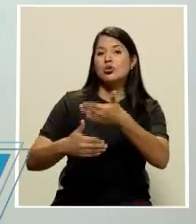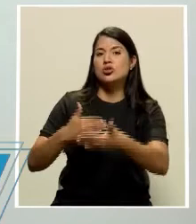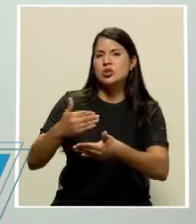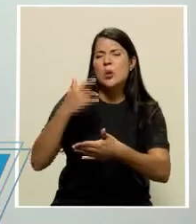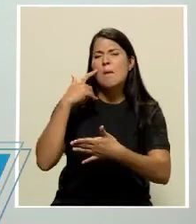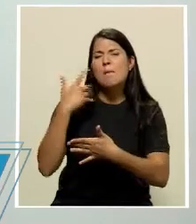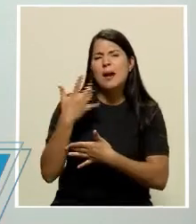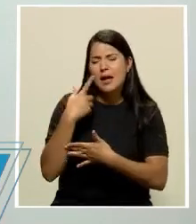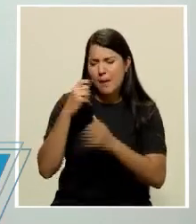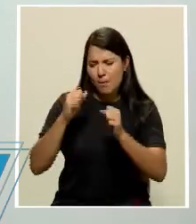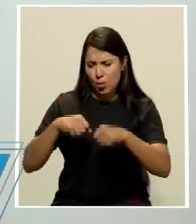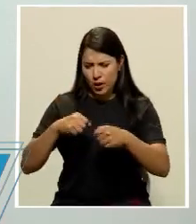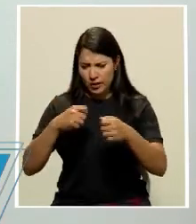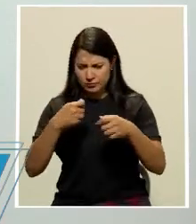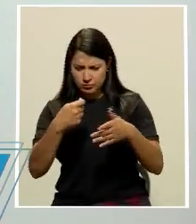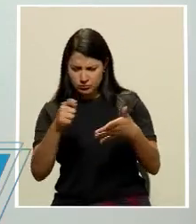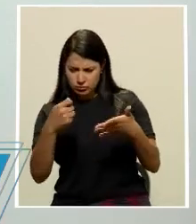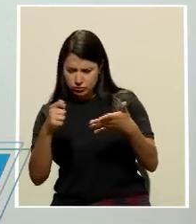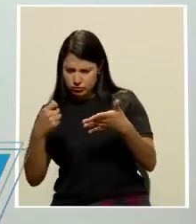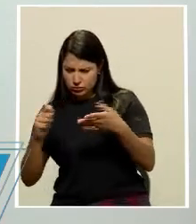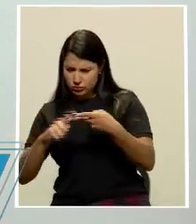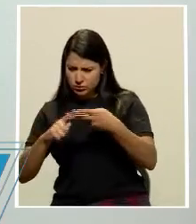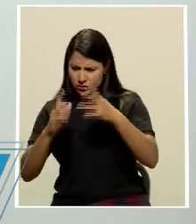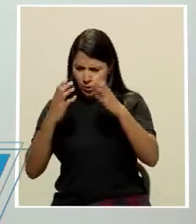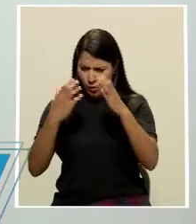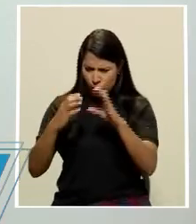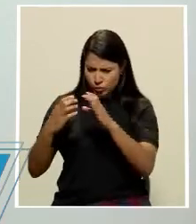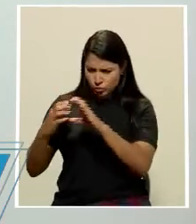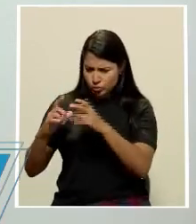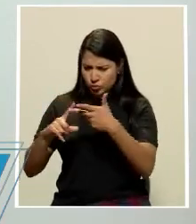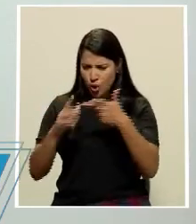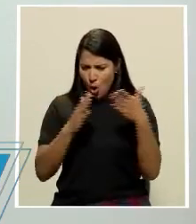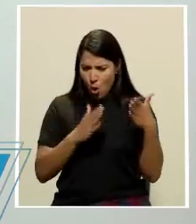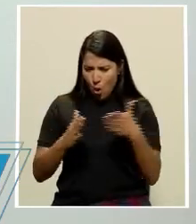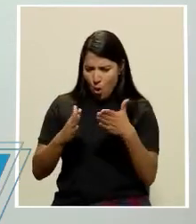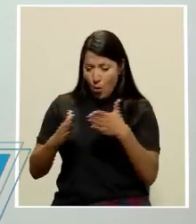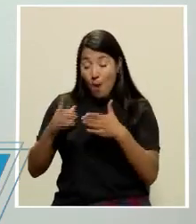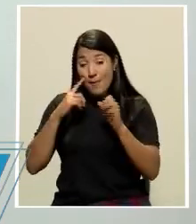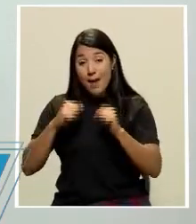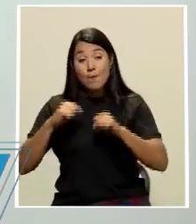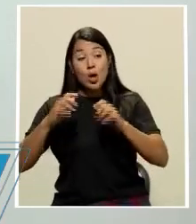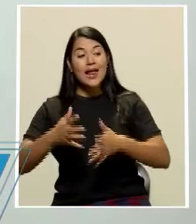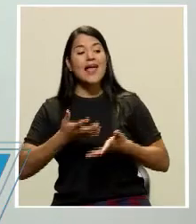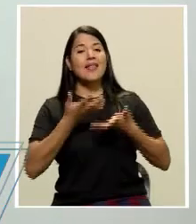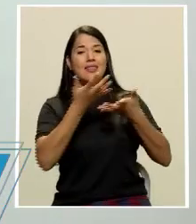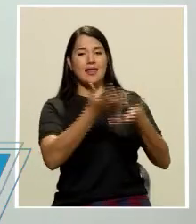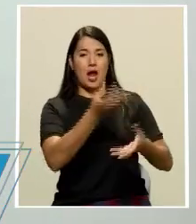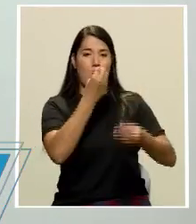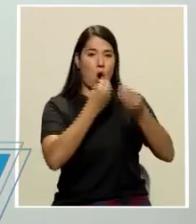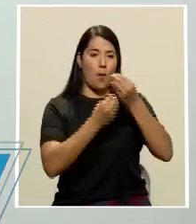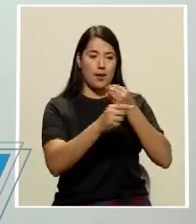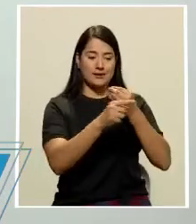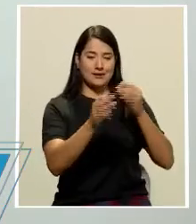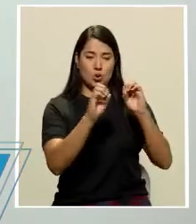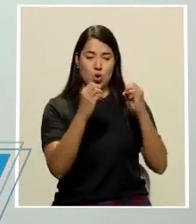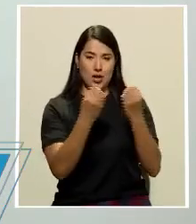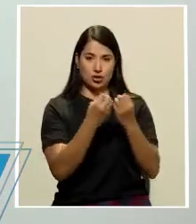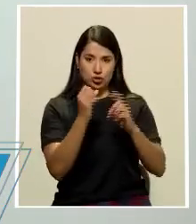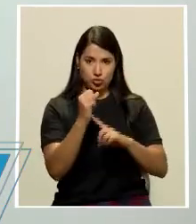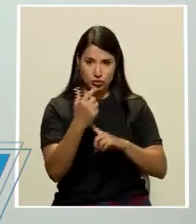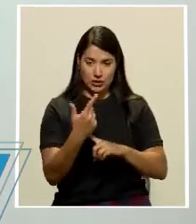revisión, de clasificación y de acomodo y entrega de estas donaciones a las organizaciones sociales que son miembros del